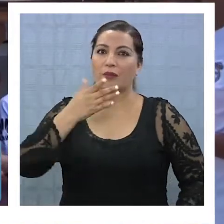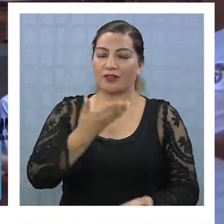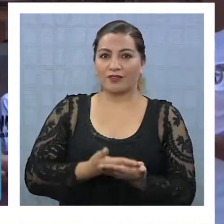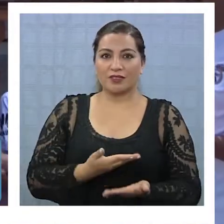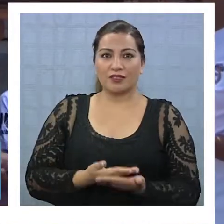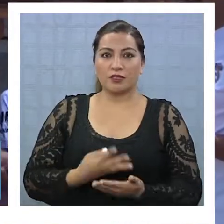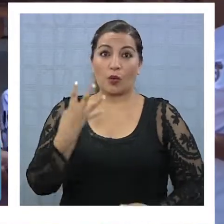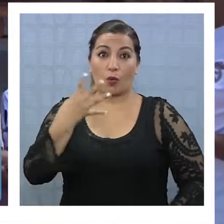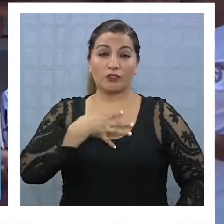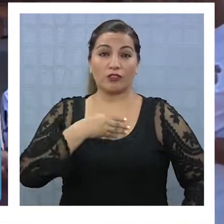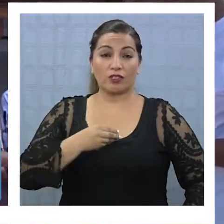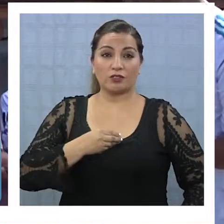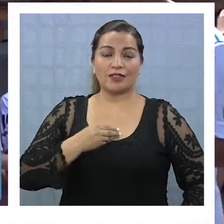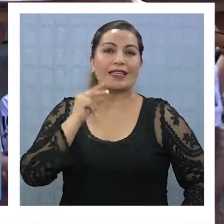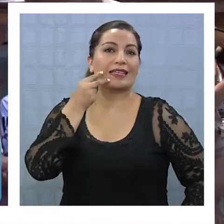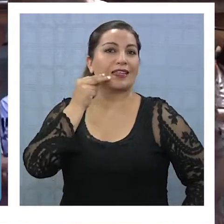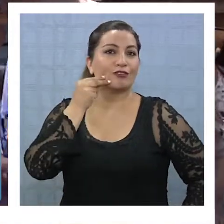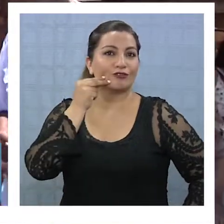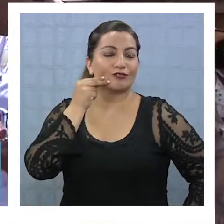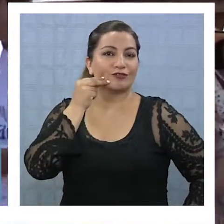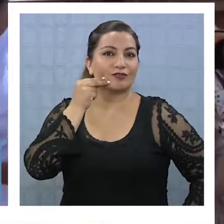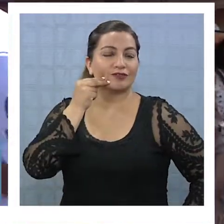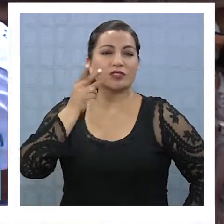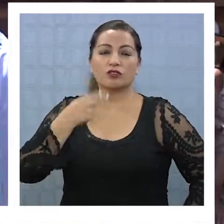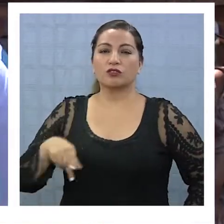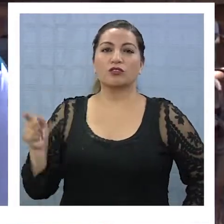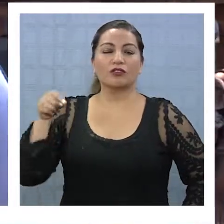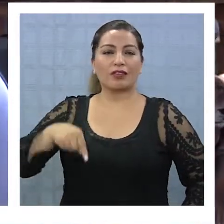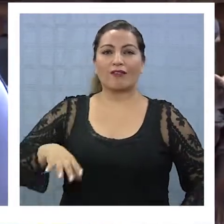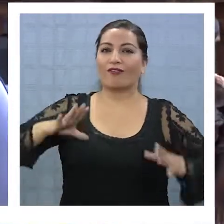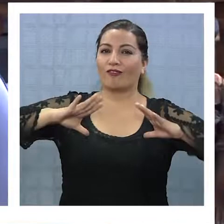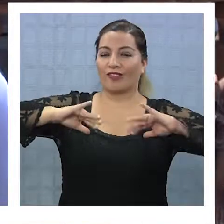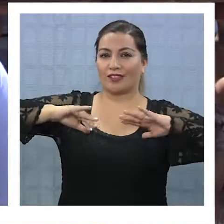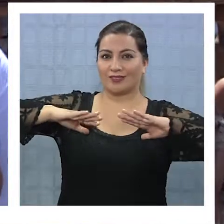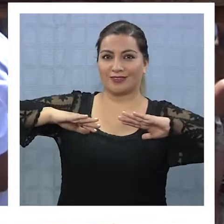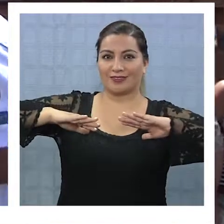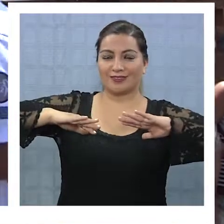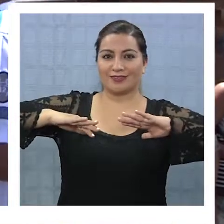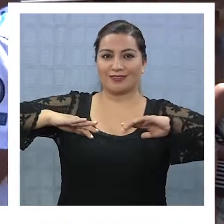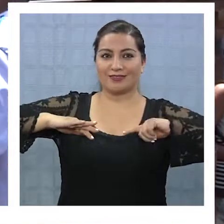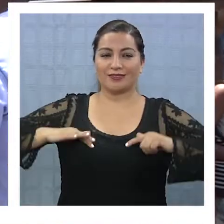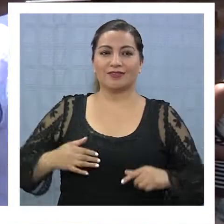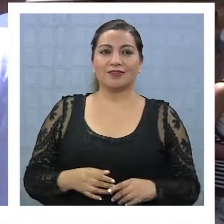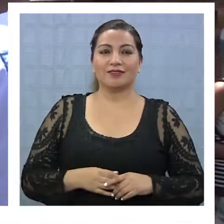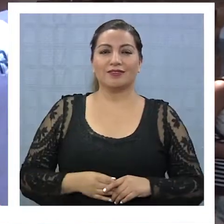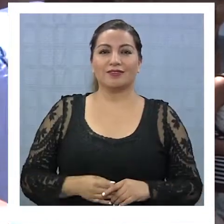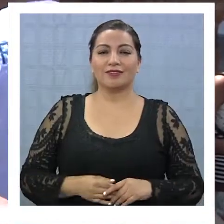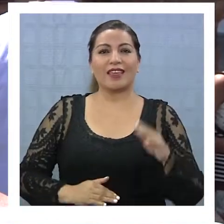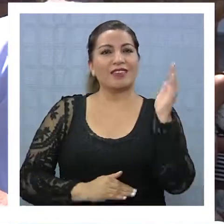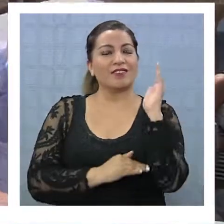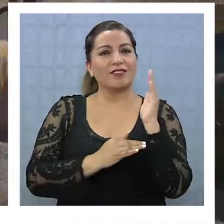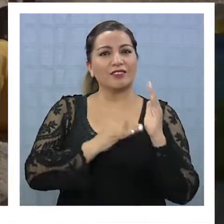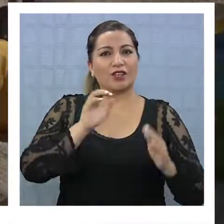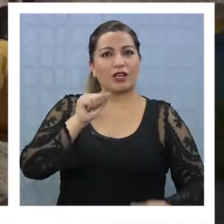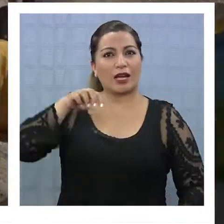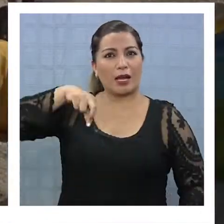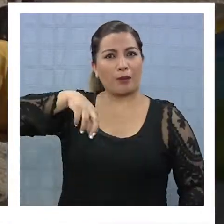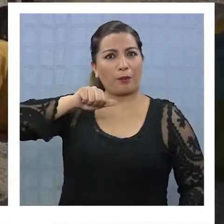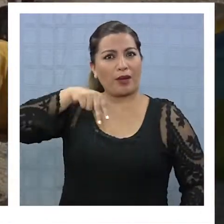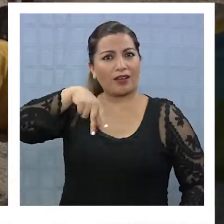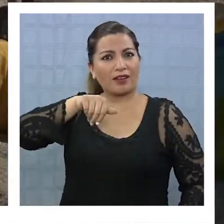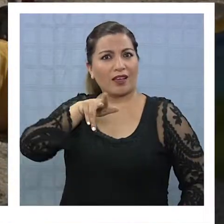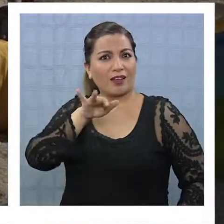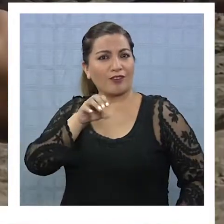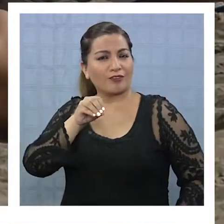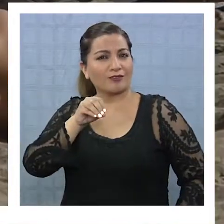ciudad porque yo llego primera vez aquí con mis cuatro hijos y mis nietos. Estamos aquí felices, llegamos al edificio Campaneros.